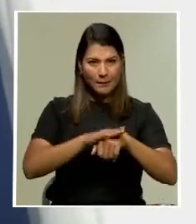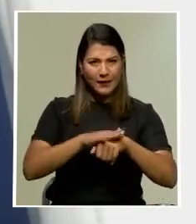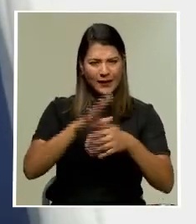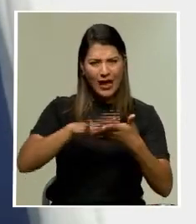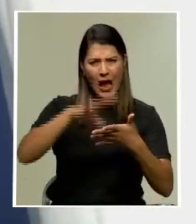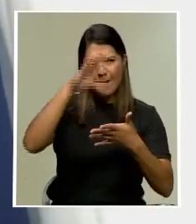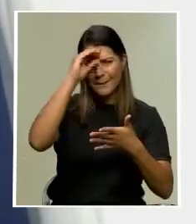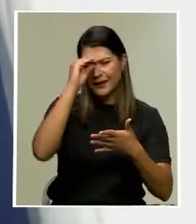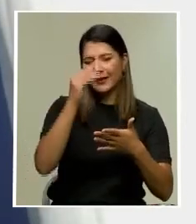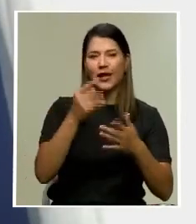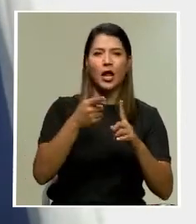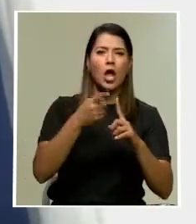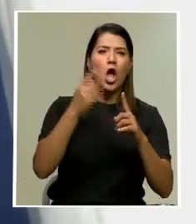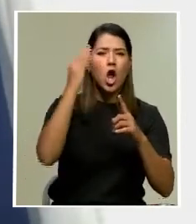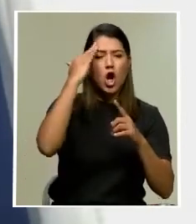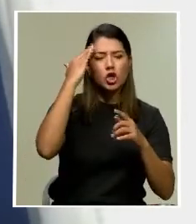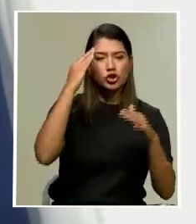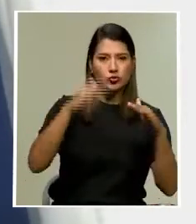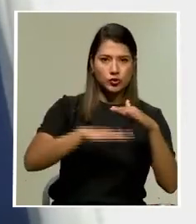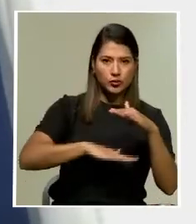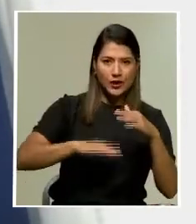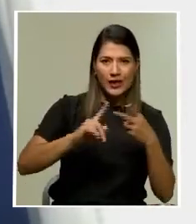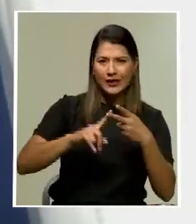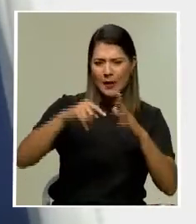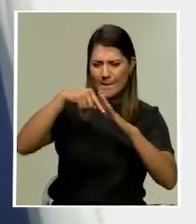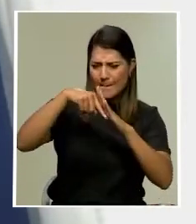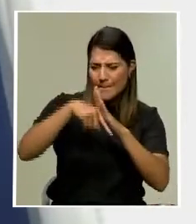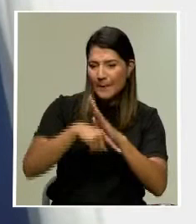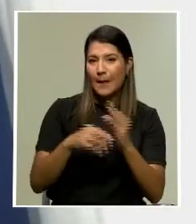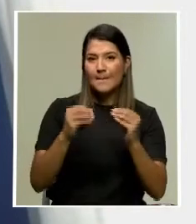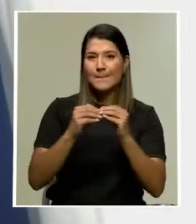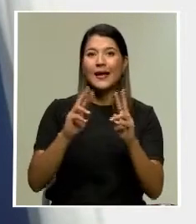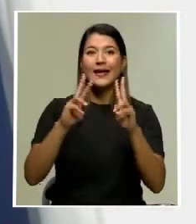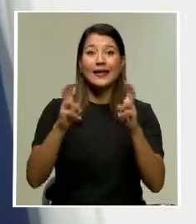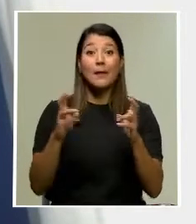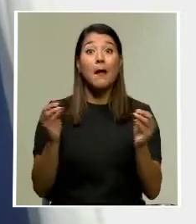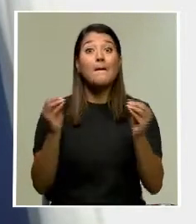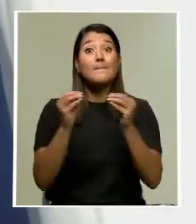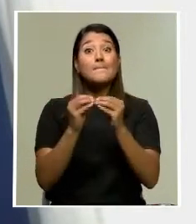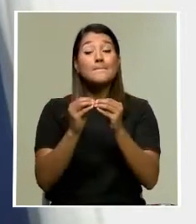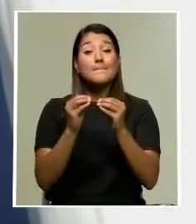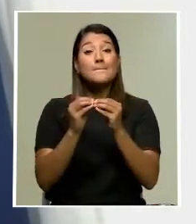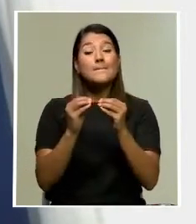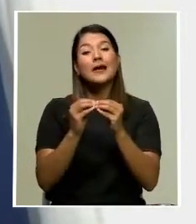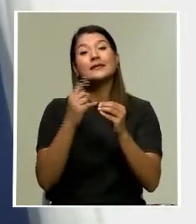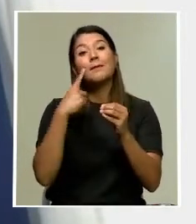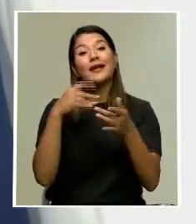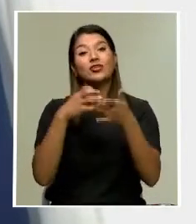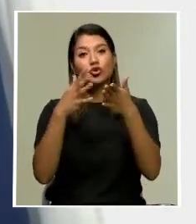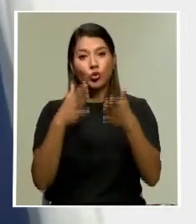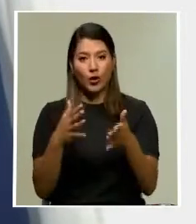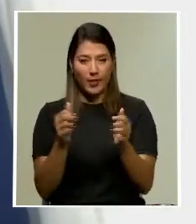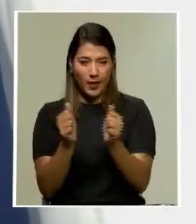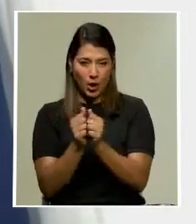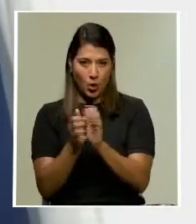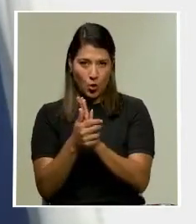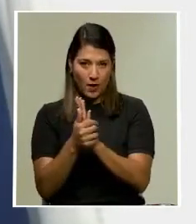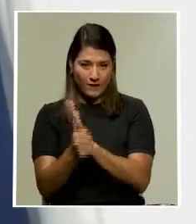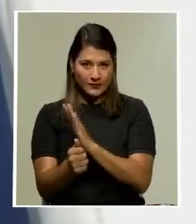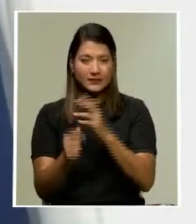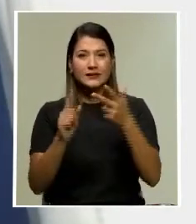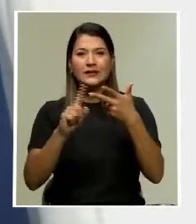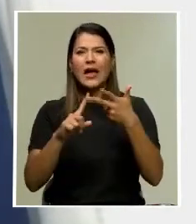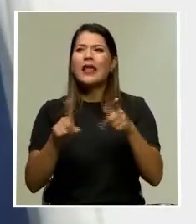conocimientos previos, profundizar en temas especialmente dirigidos a estudiantes talentosos. También se tienen muchas